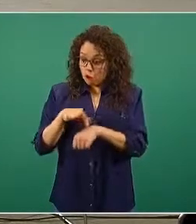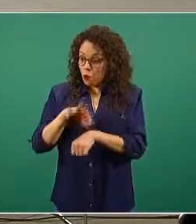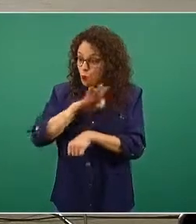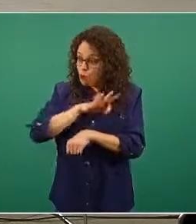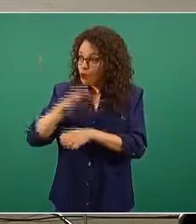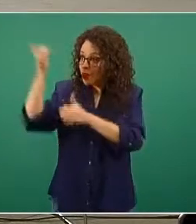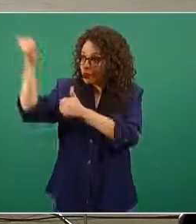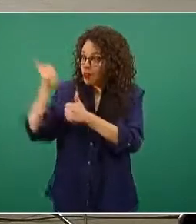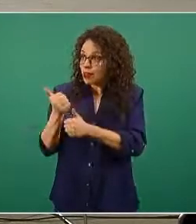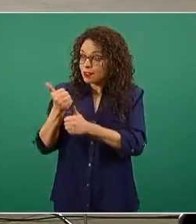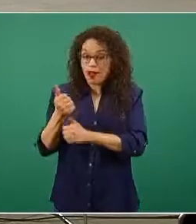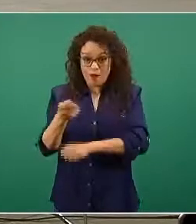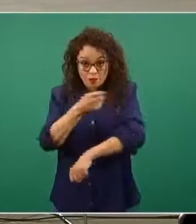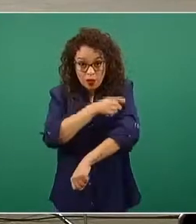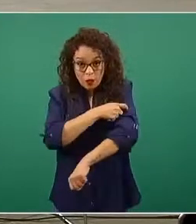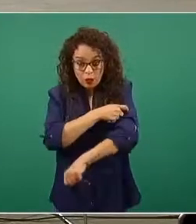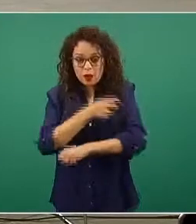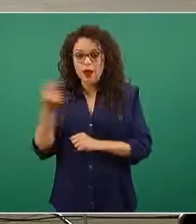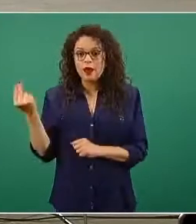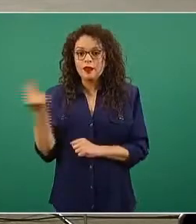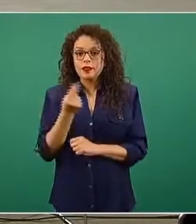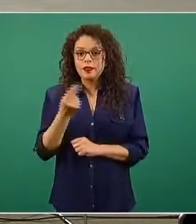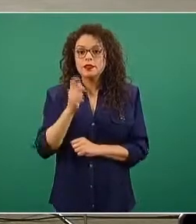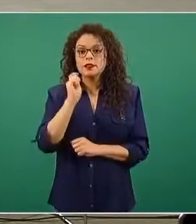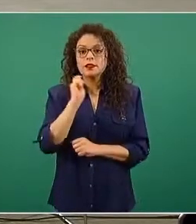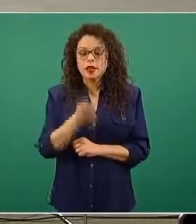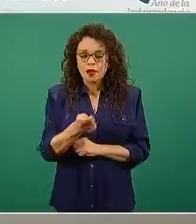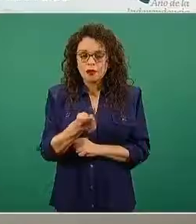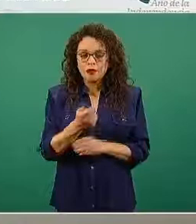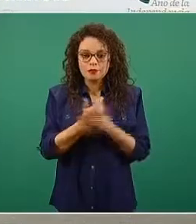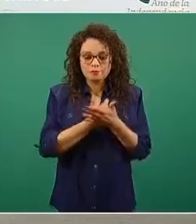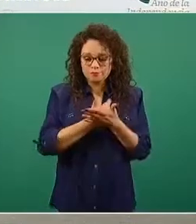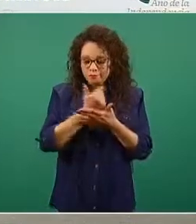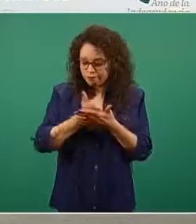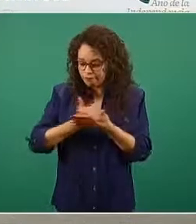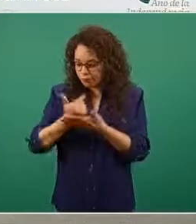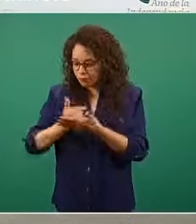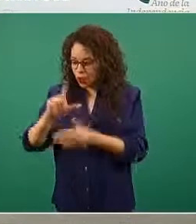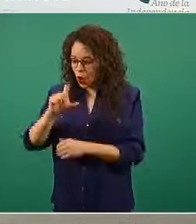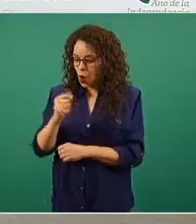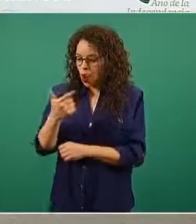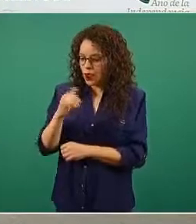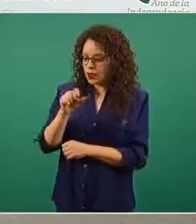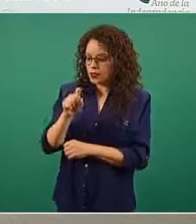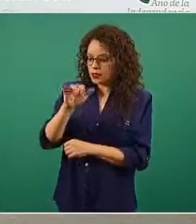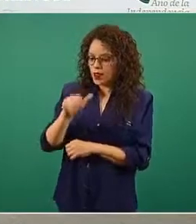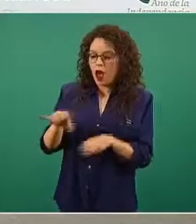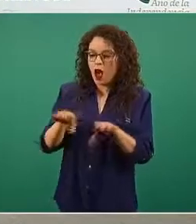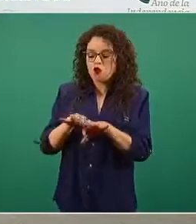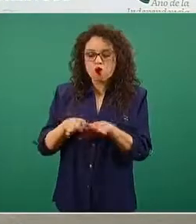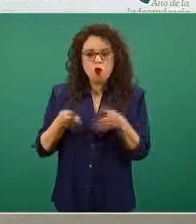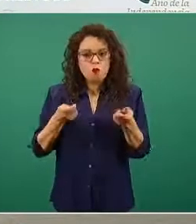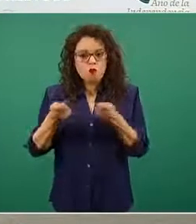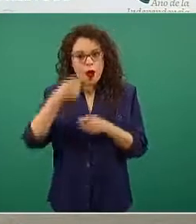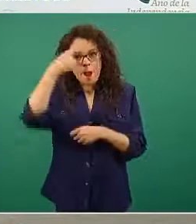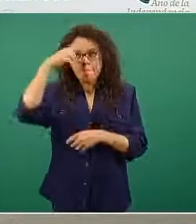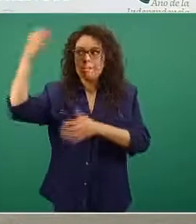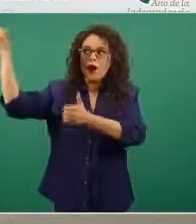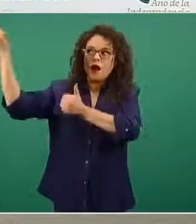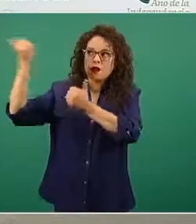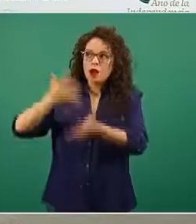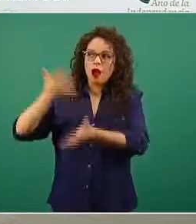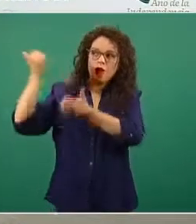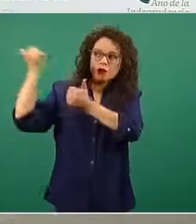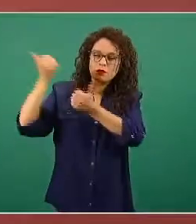vacuna, ahora tenemos que precisar los elementos de logística. Logística es todo el manejo para traer los